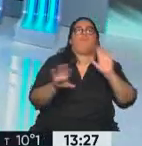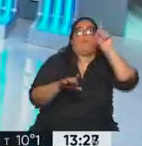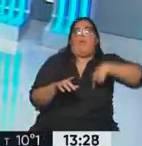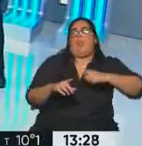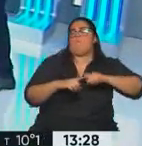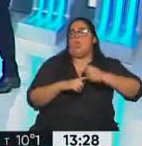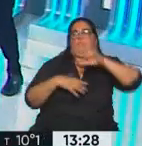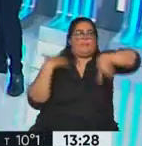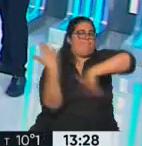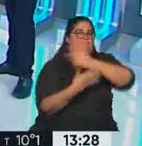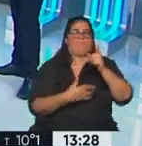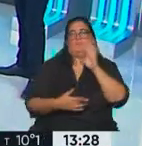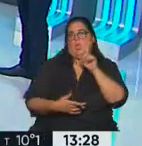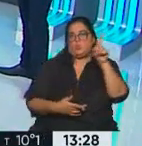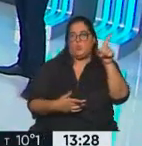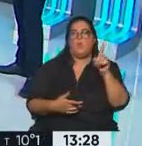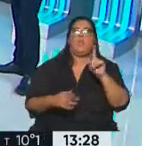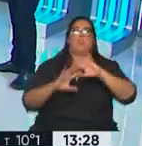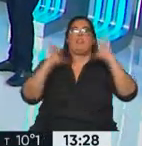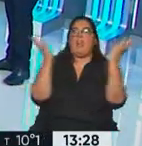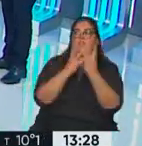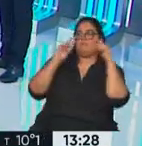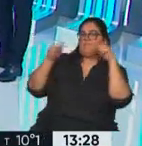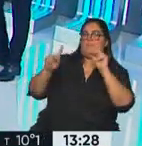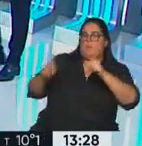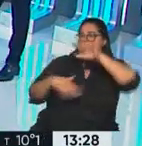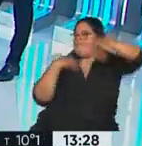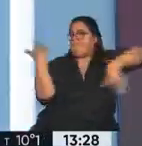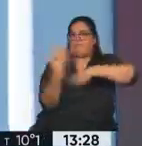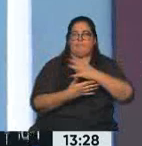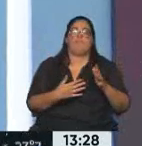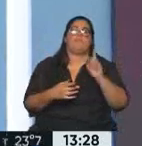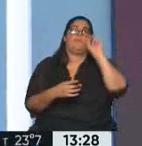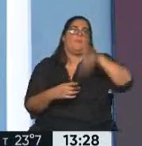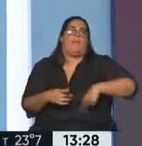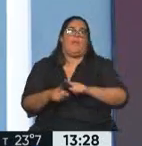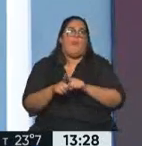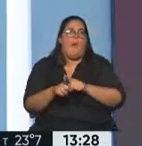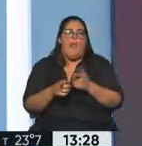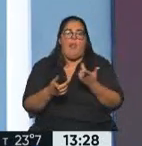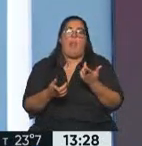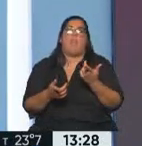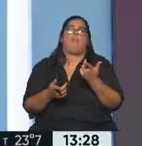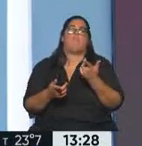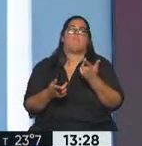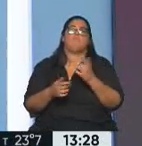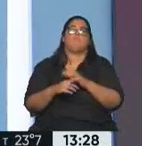y repercusión internacional. Es un fallo, por cierto, que está generando en su mayoría,